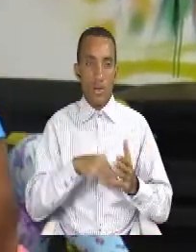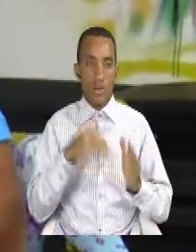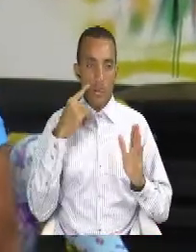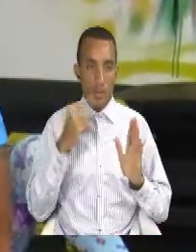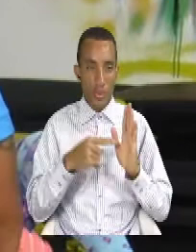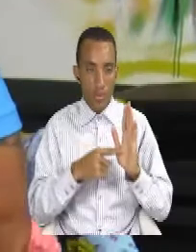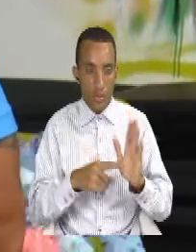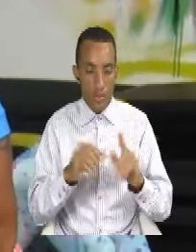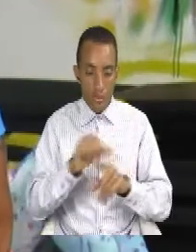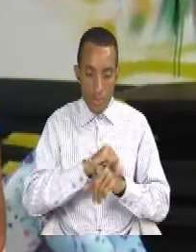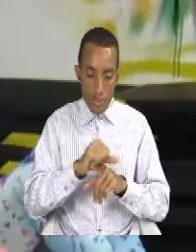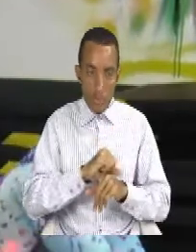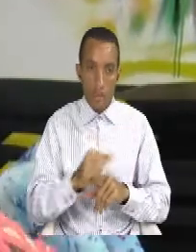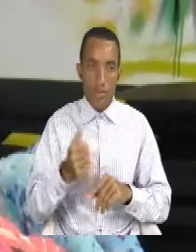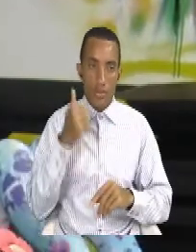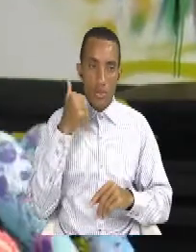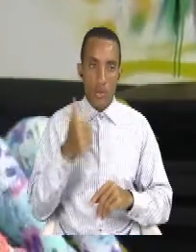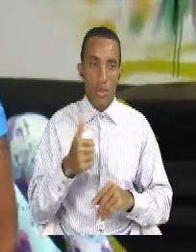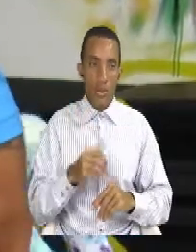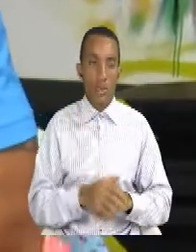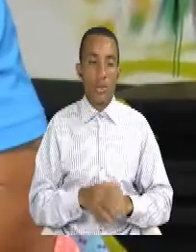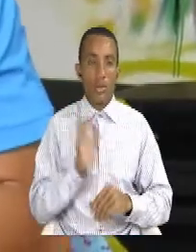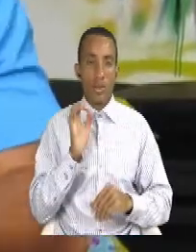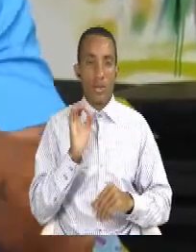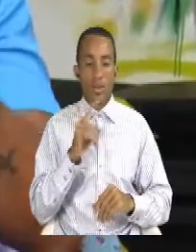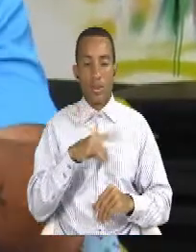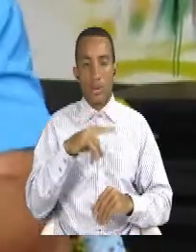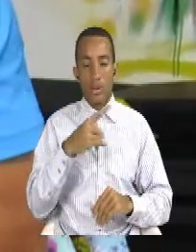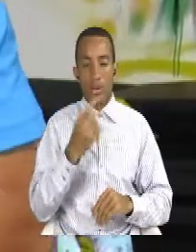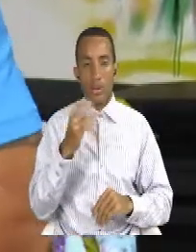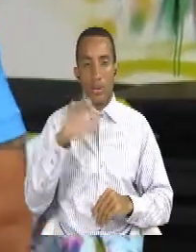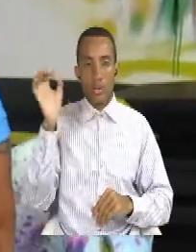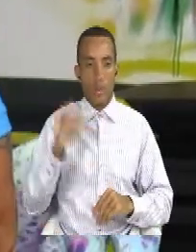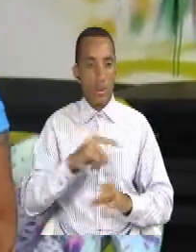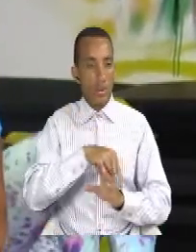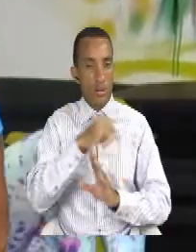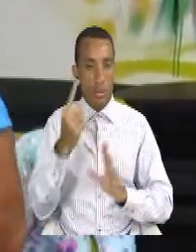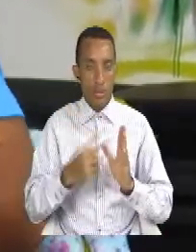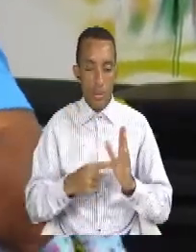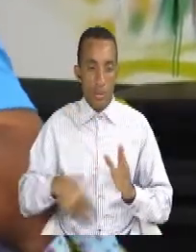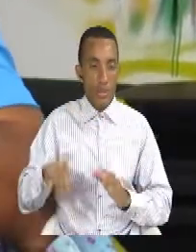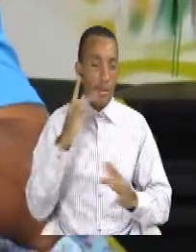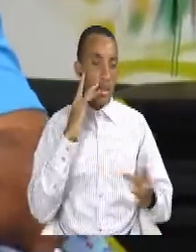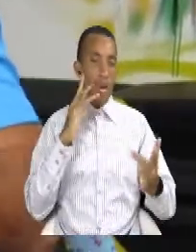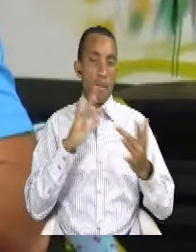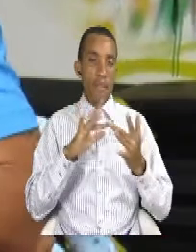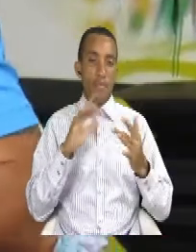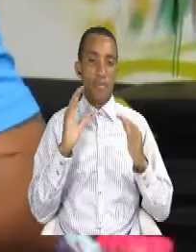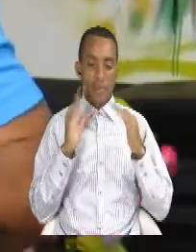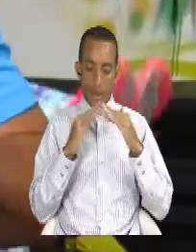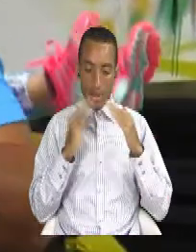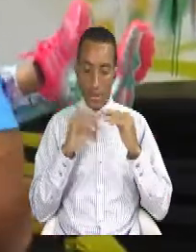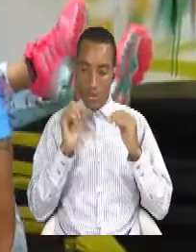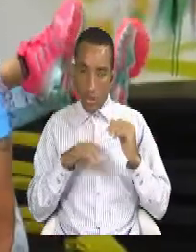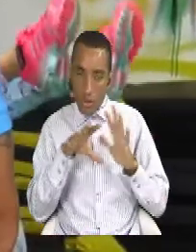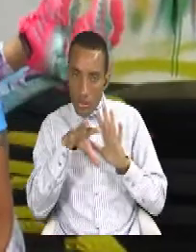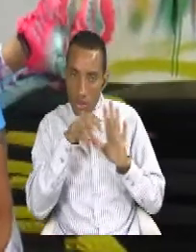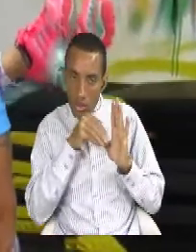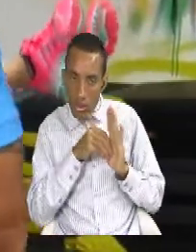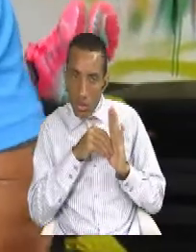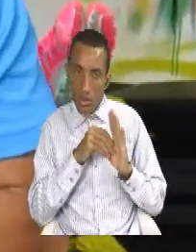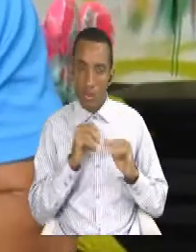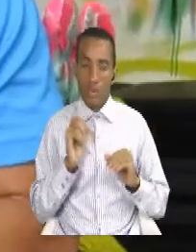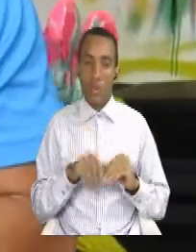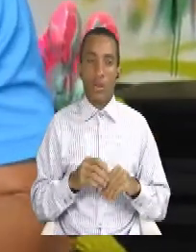entrenamiento muy buenas. 100% preparadas para ustedes, para que allá de sus casas ustedes empiecen a darle